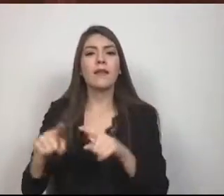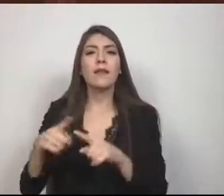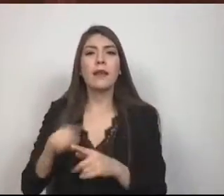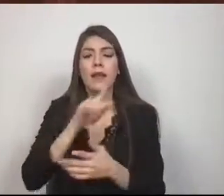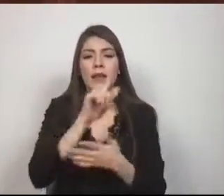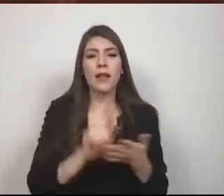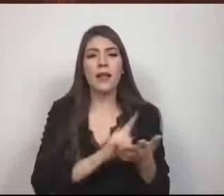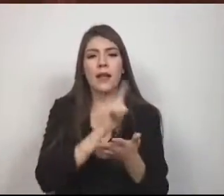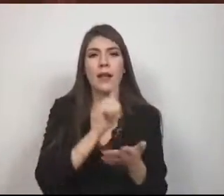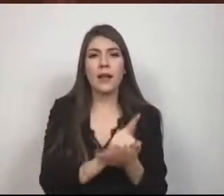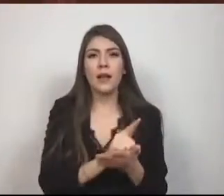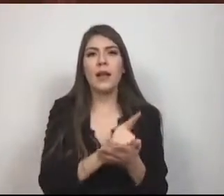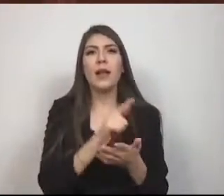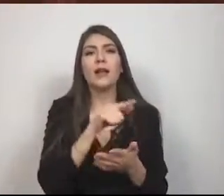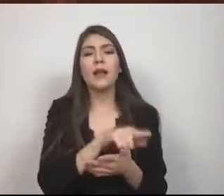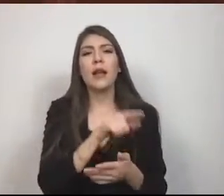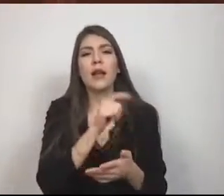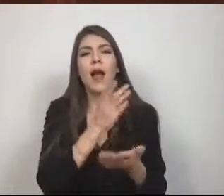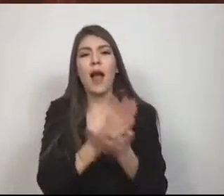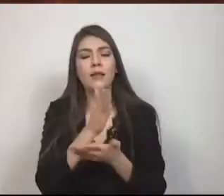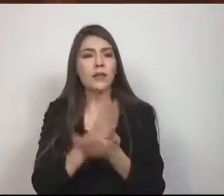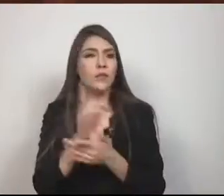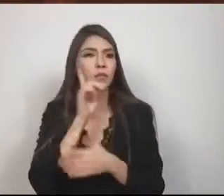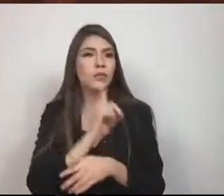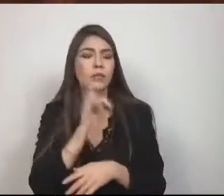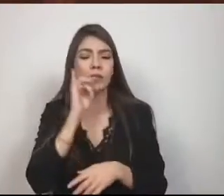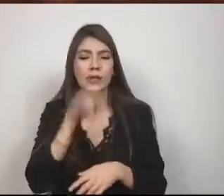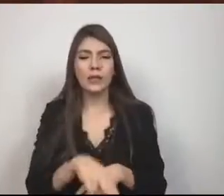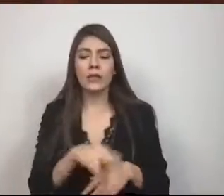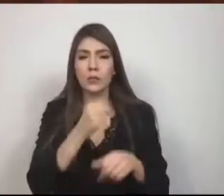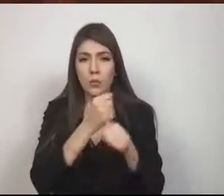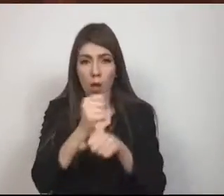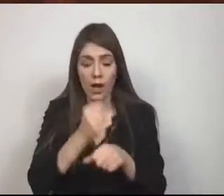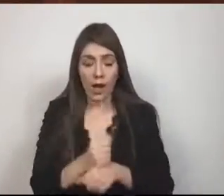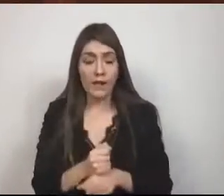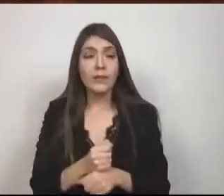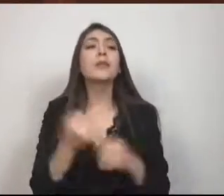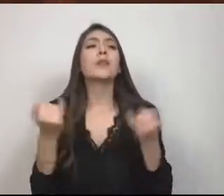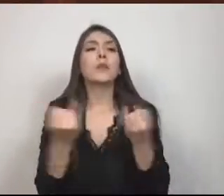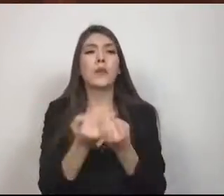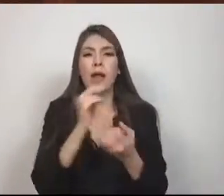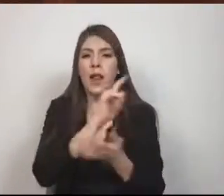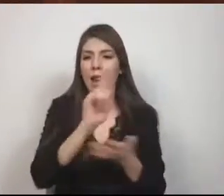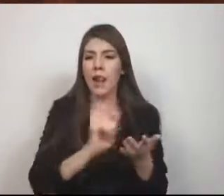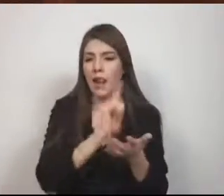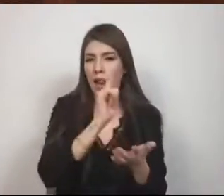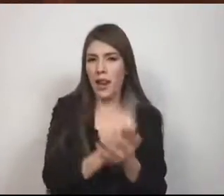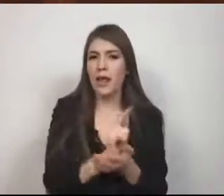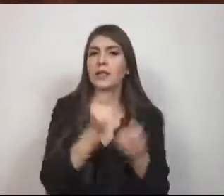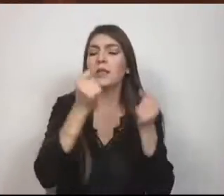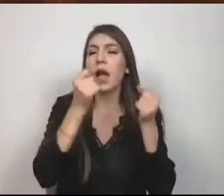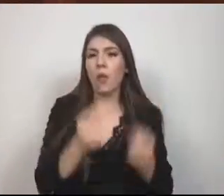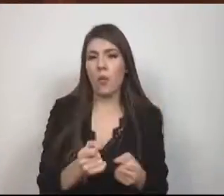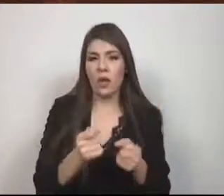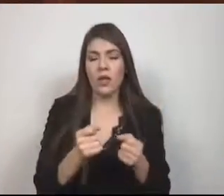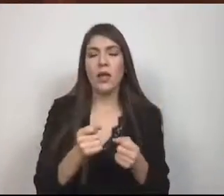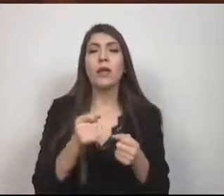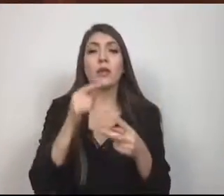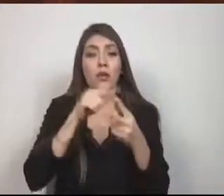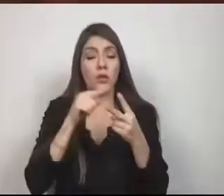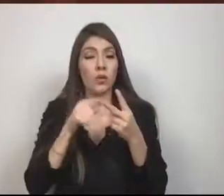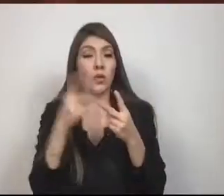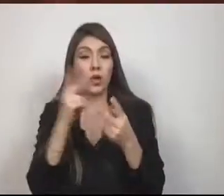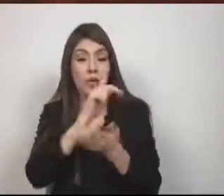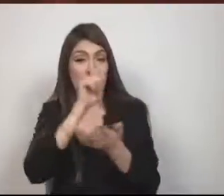a las Mujeres a una Vida Libre de Violencia y a la Ley de Seguridad, ambas del Estado de México, con el propósito de